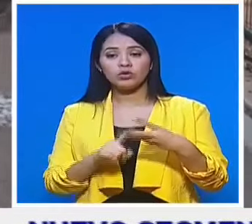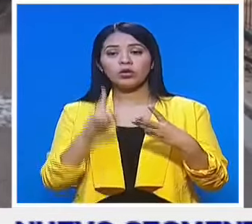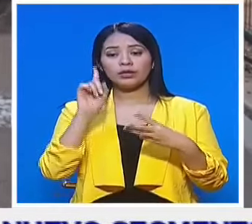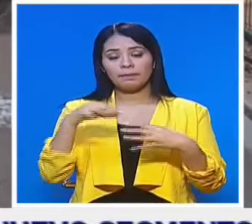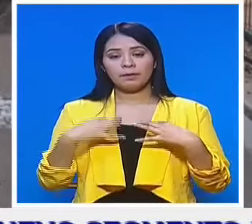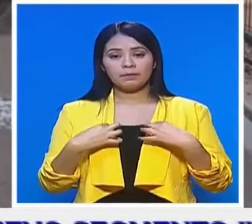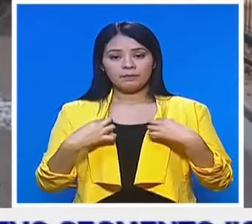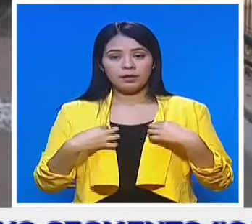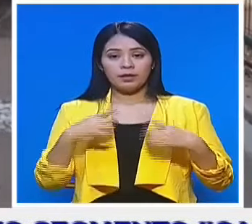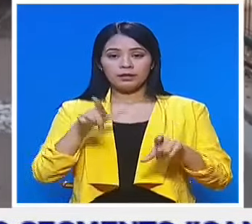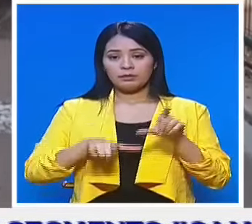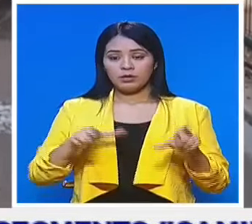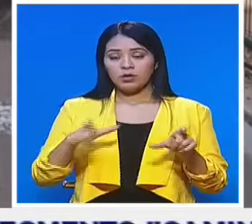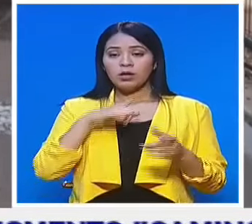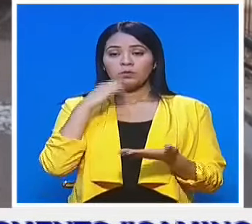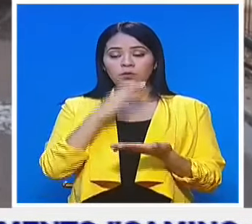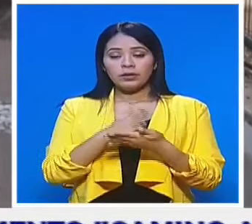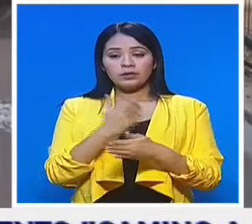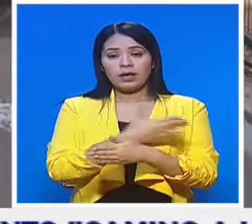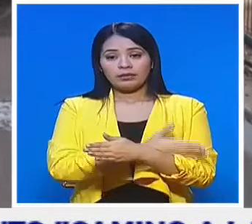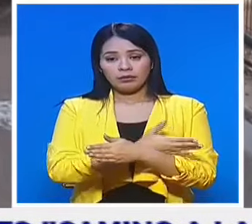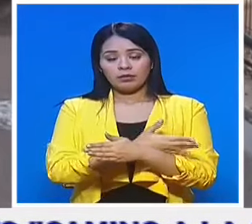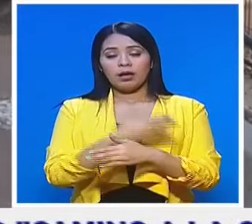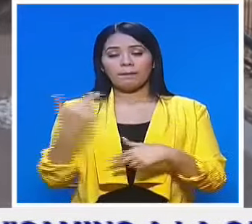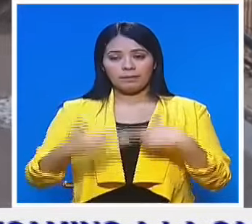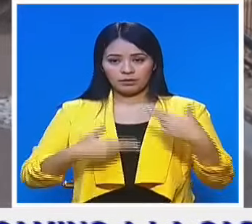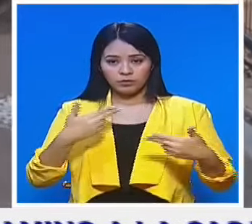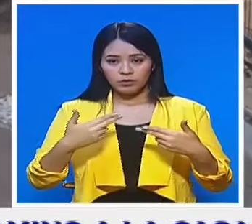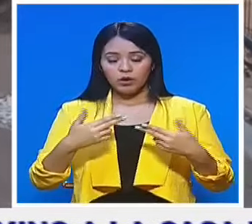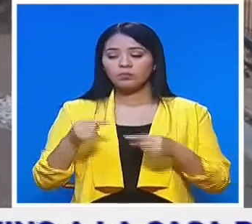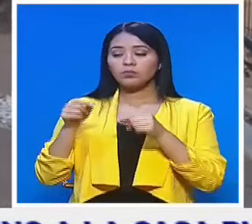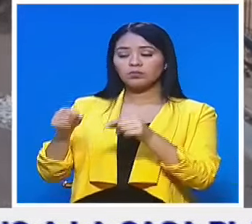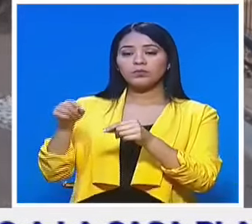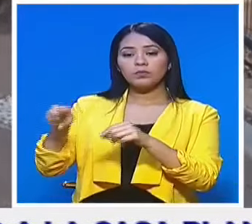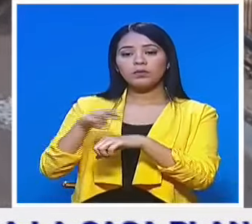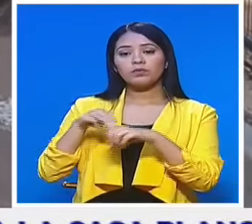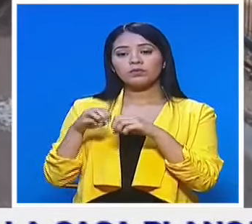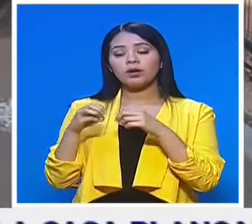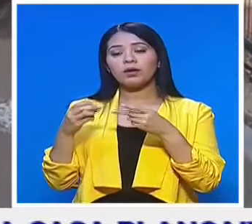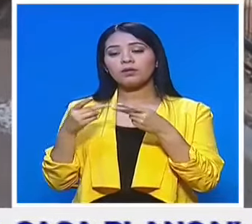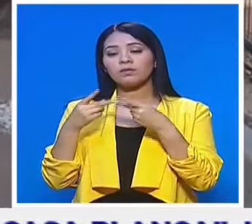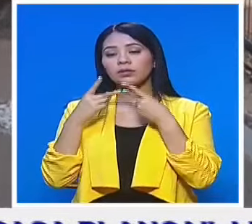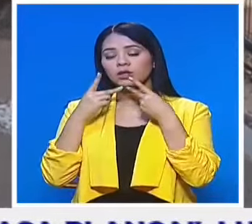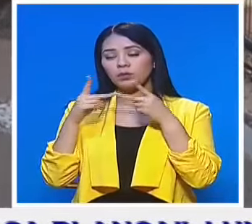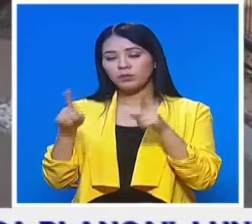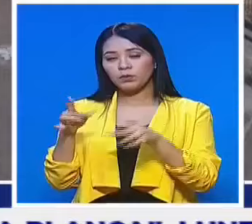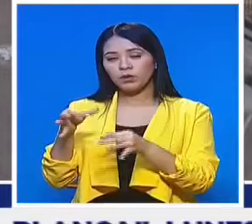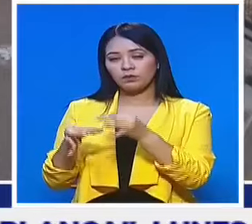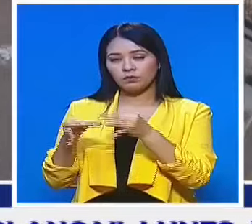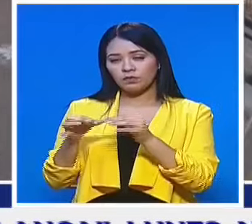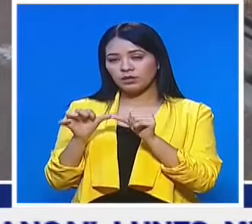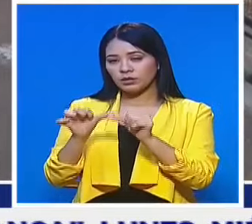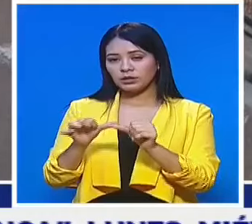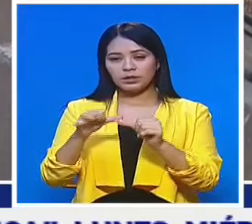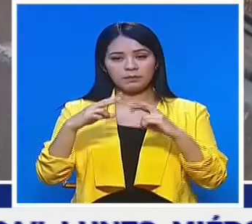de vestir de los oxis el caso quedó a la orden de la fiscalía del ministerio público para continuar con las investigaciones de